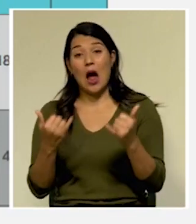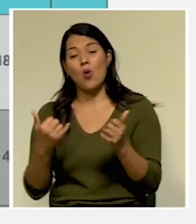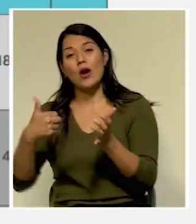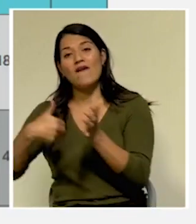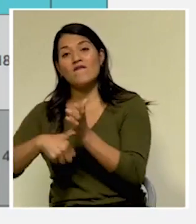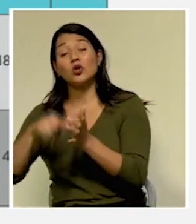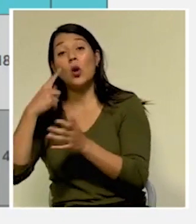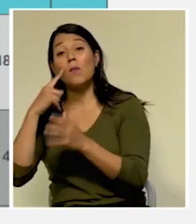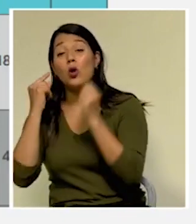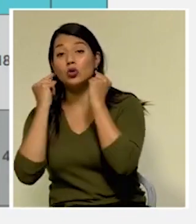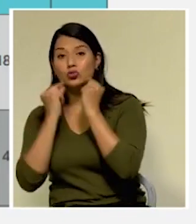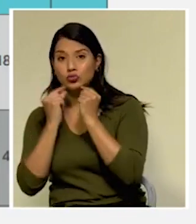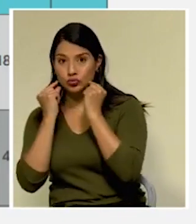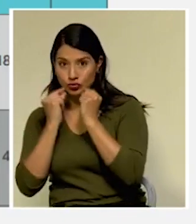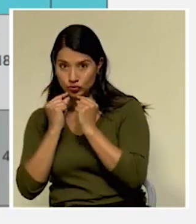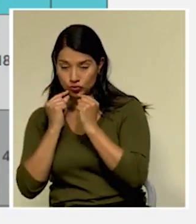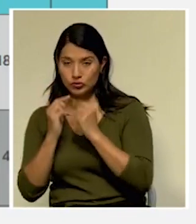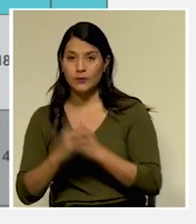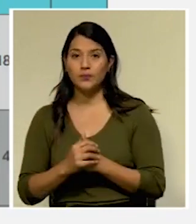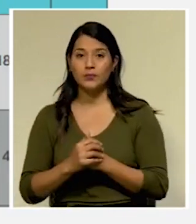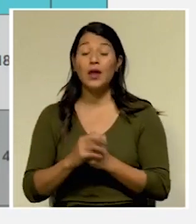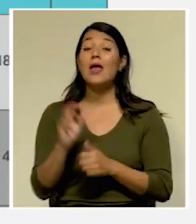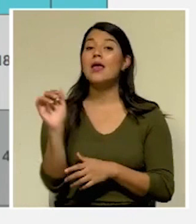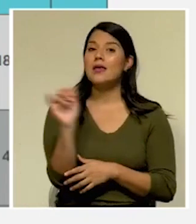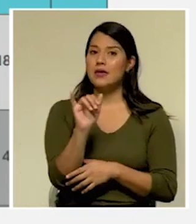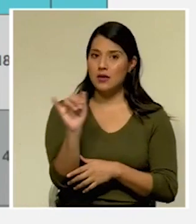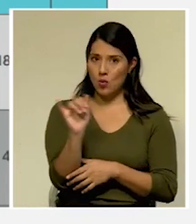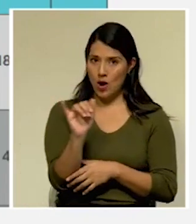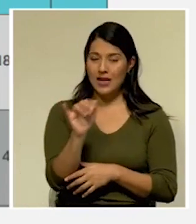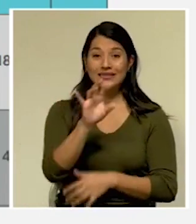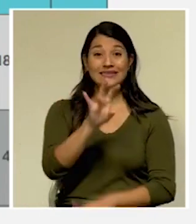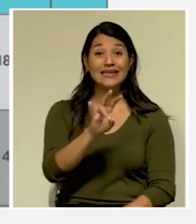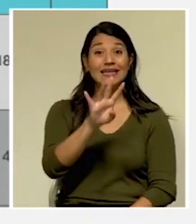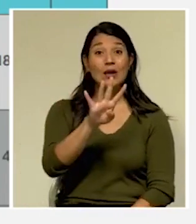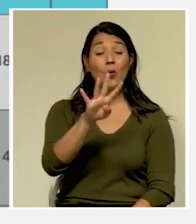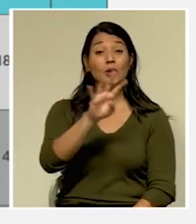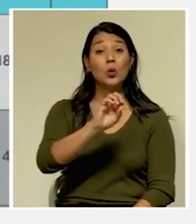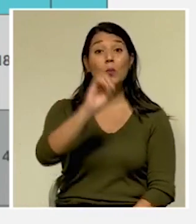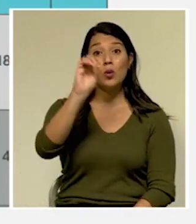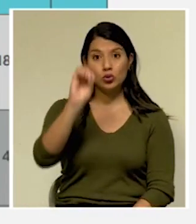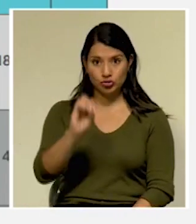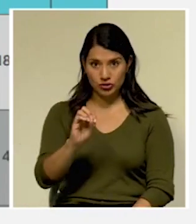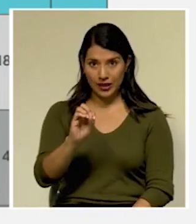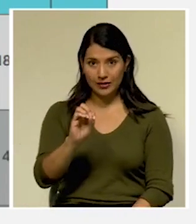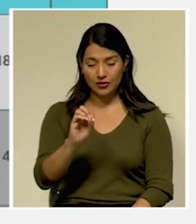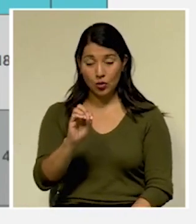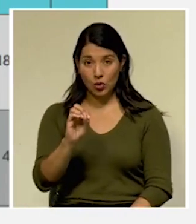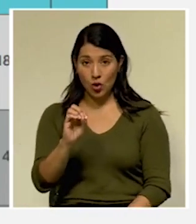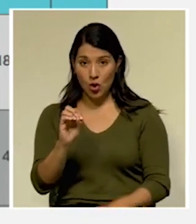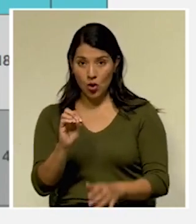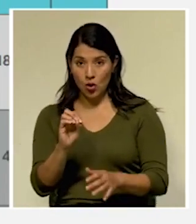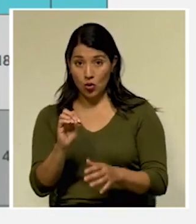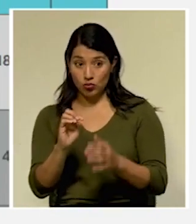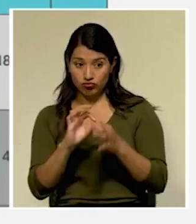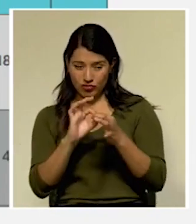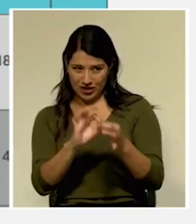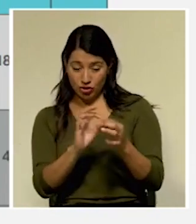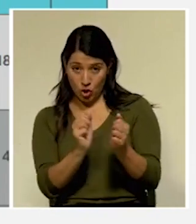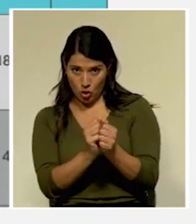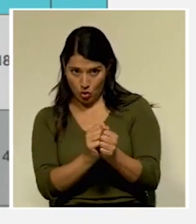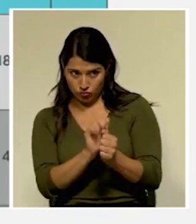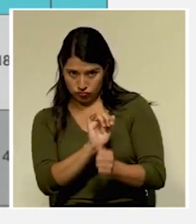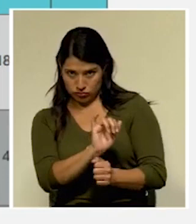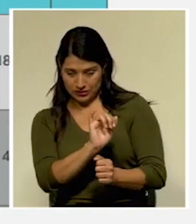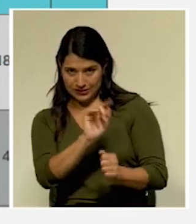votado por Fabricio Alvarado. Igualmente hay un 74% a esta encuesta, 75